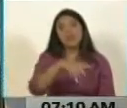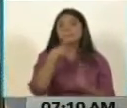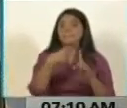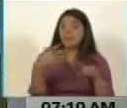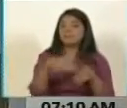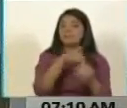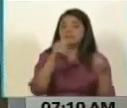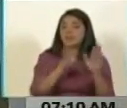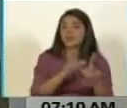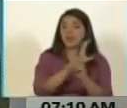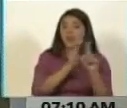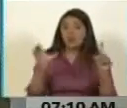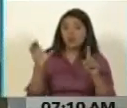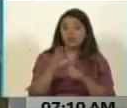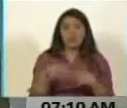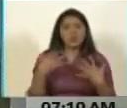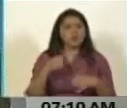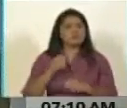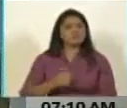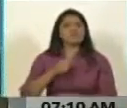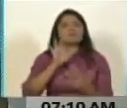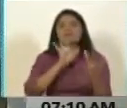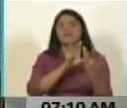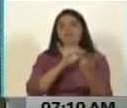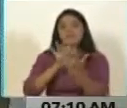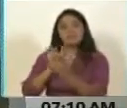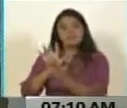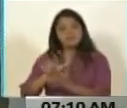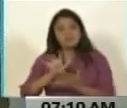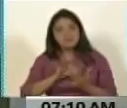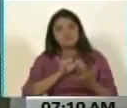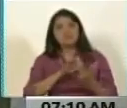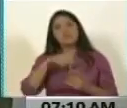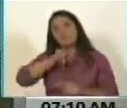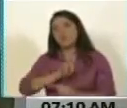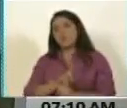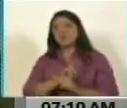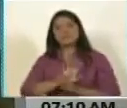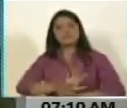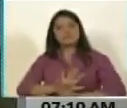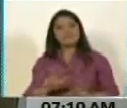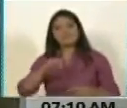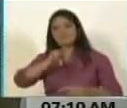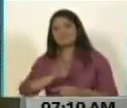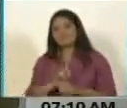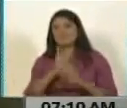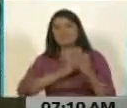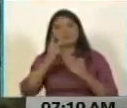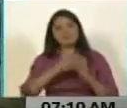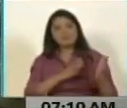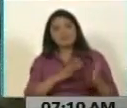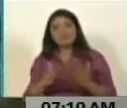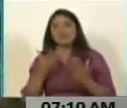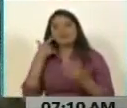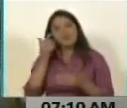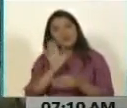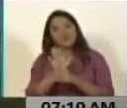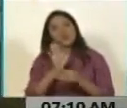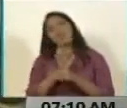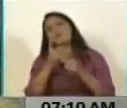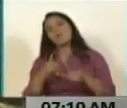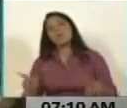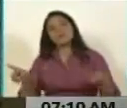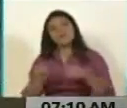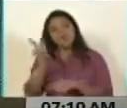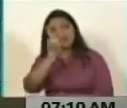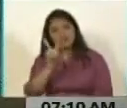Cultura, son músculos que tienen que articularse para tener una sola política de protección de la música venezolana y